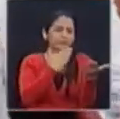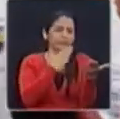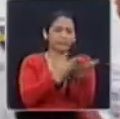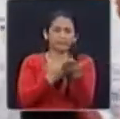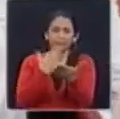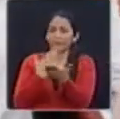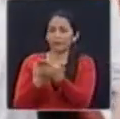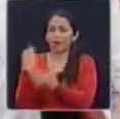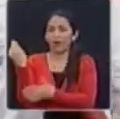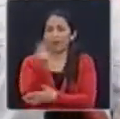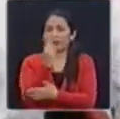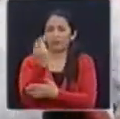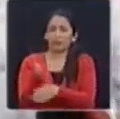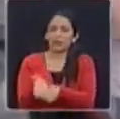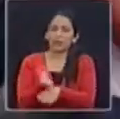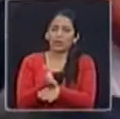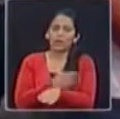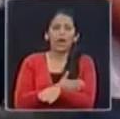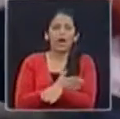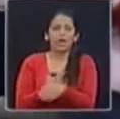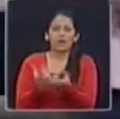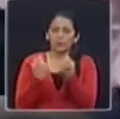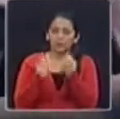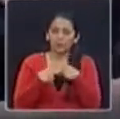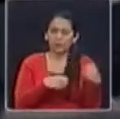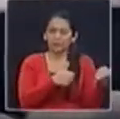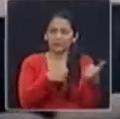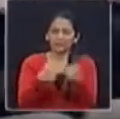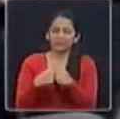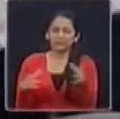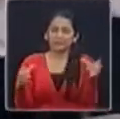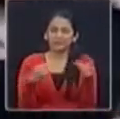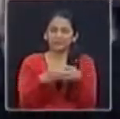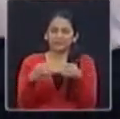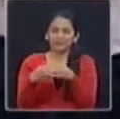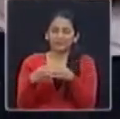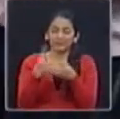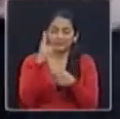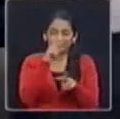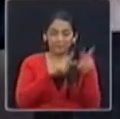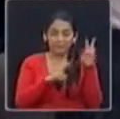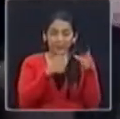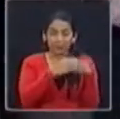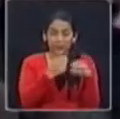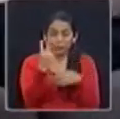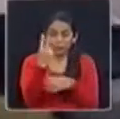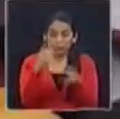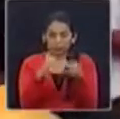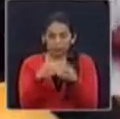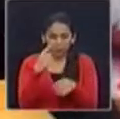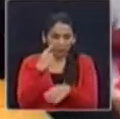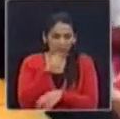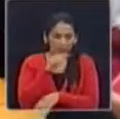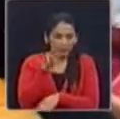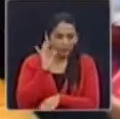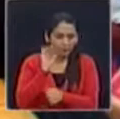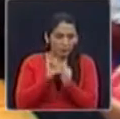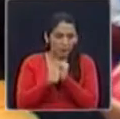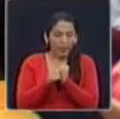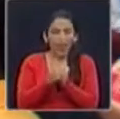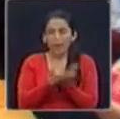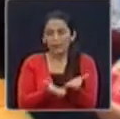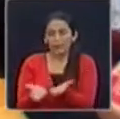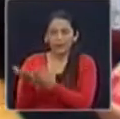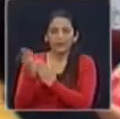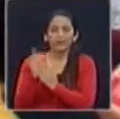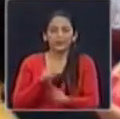con nosotros incluso hasta el día de ayer. Los dos mejores equipos de este evento clasificarán a los Juegos Olímpicos de la Juventud. Este trabajo ha sido muy largo y